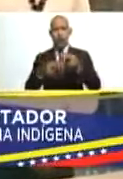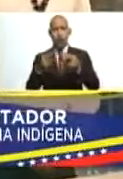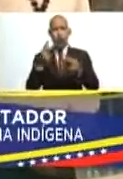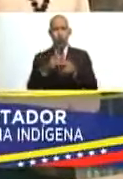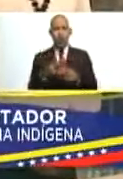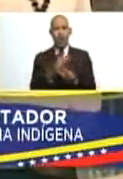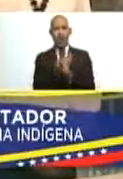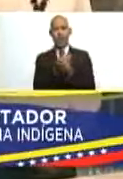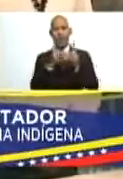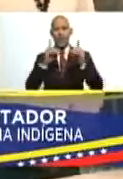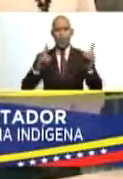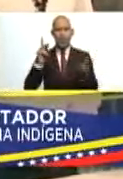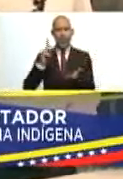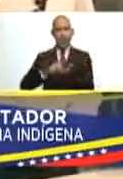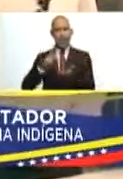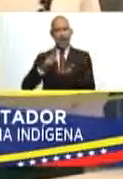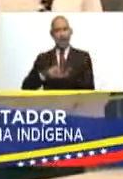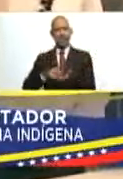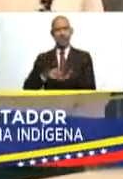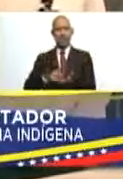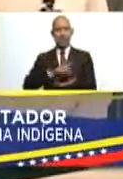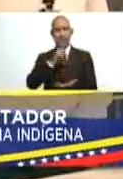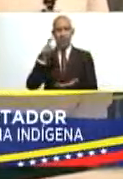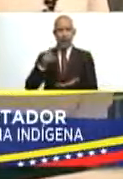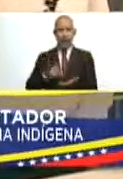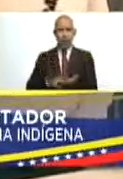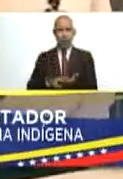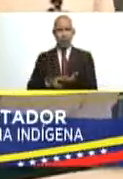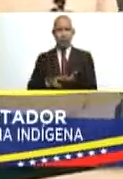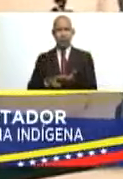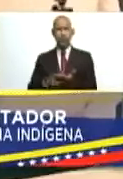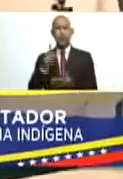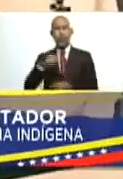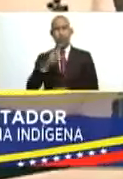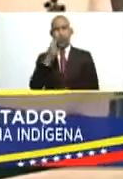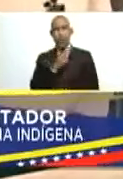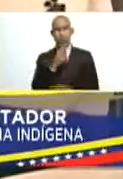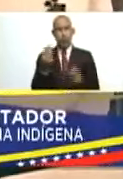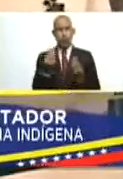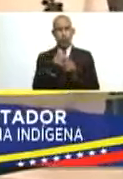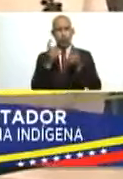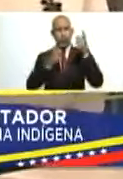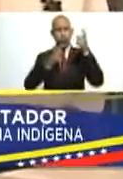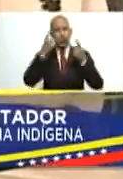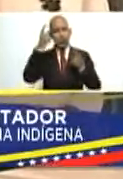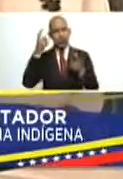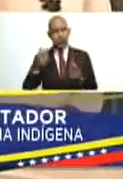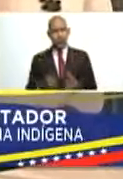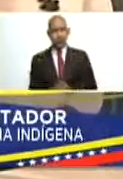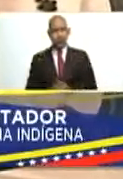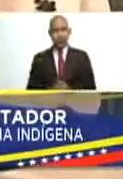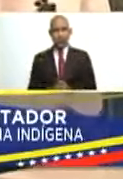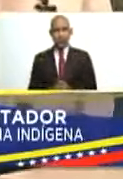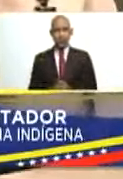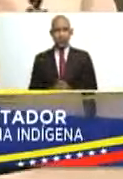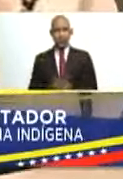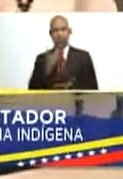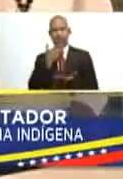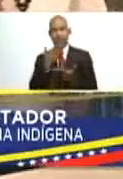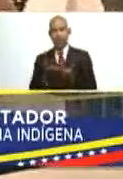democracia participativa y protagónica y cumplir el compromiso que tenemos con nuestro comandante Chávez. Correcto, bueno, Casimira,